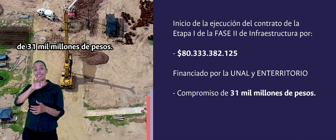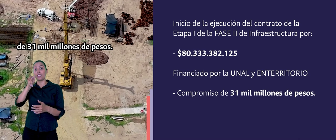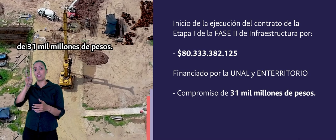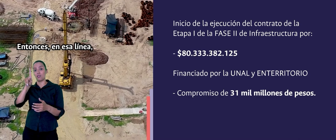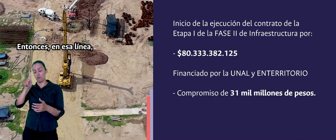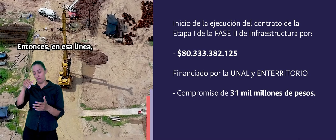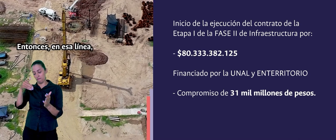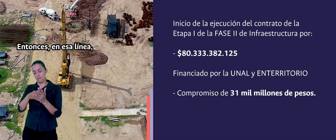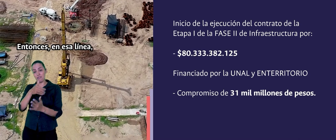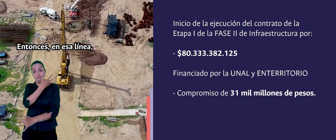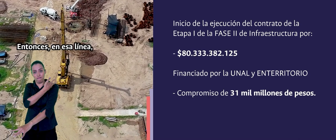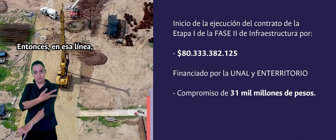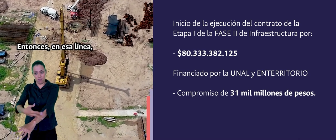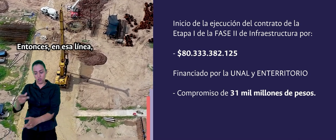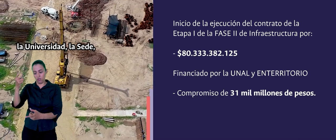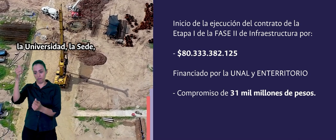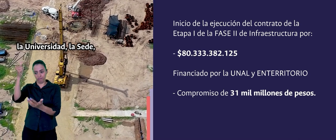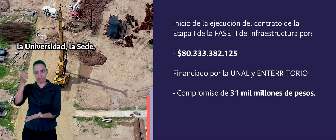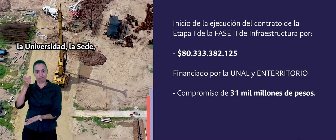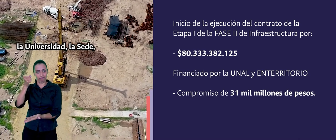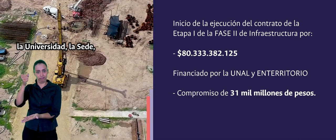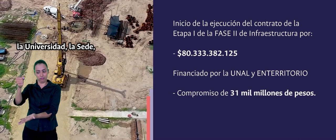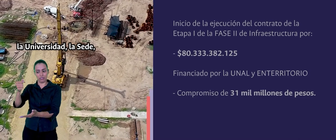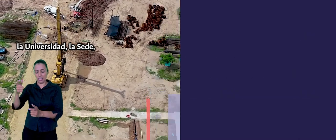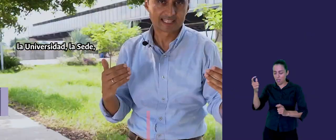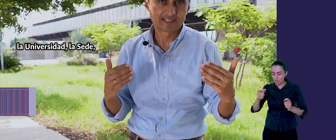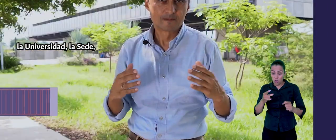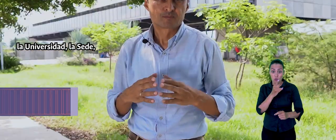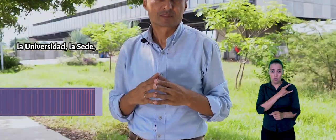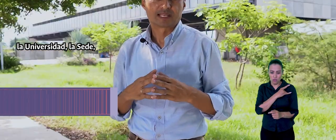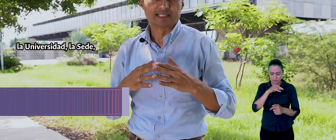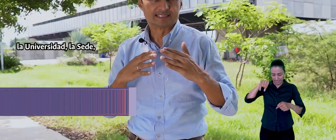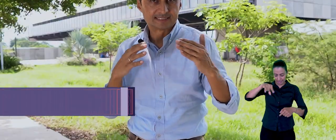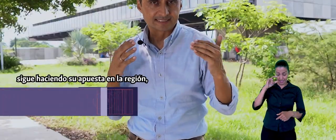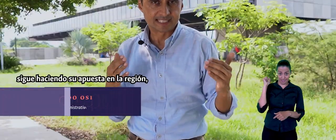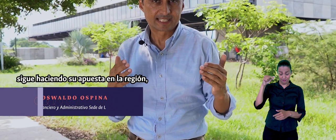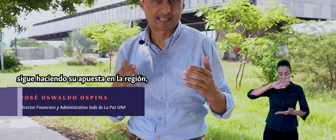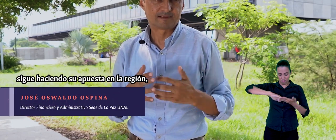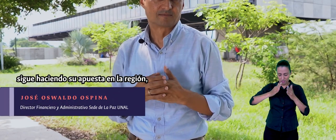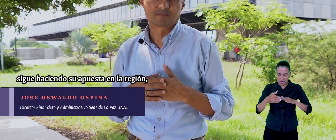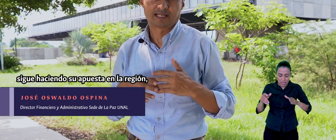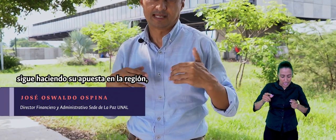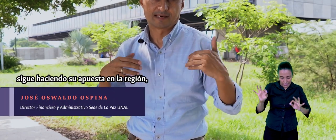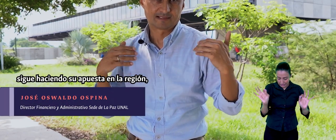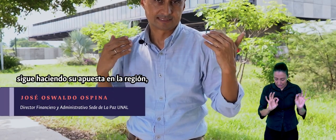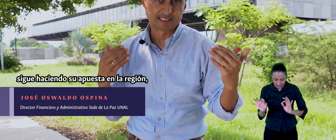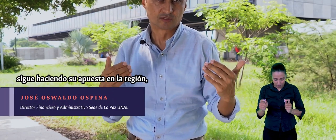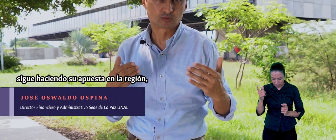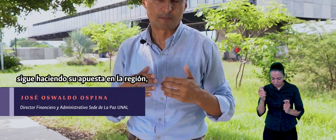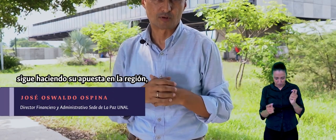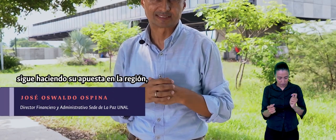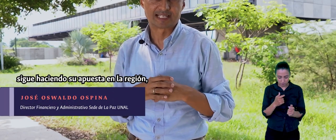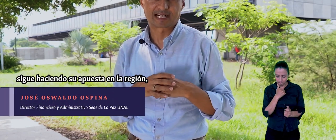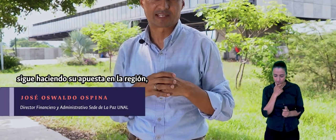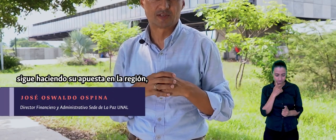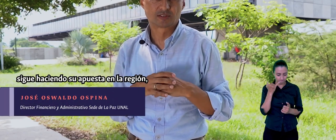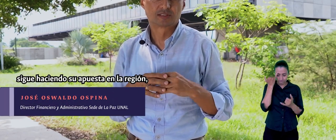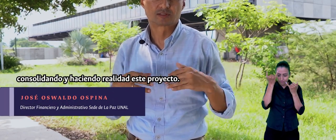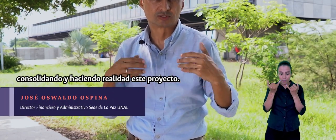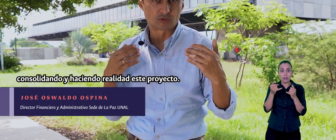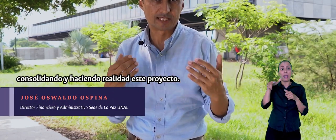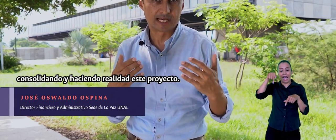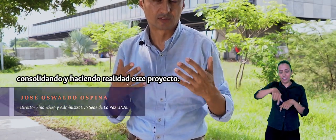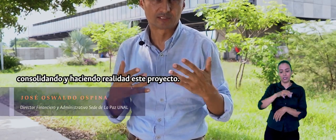de pesos. Entonces, en esa línea, la universidad, la sede, sigue haciendo su apuesta en la